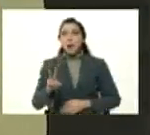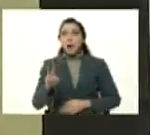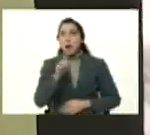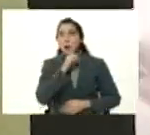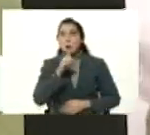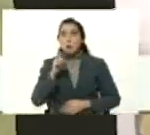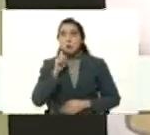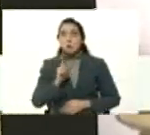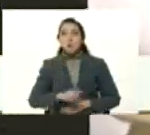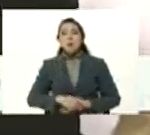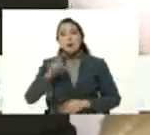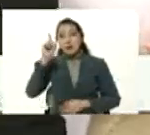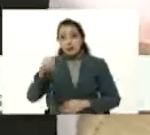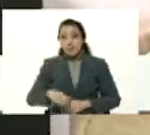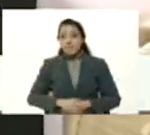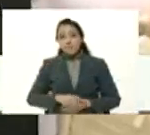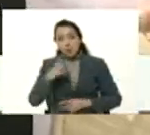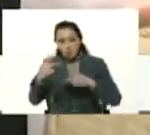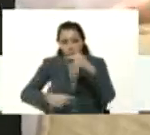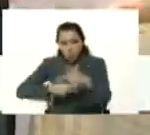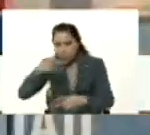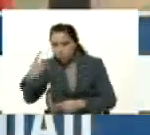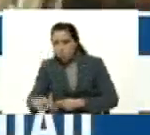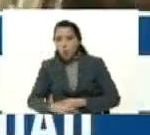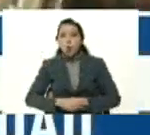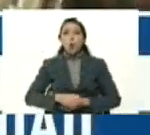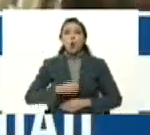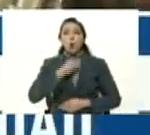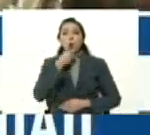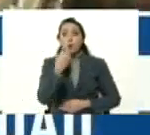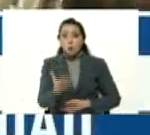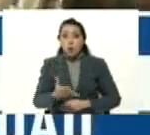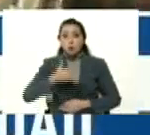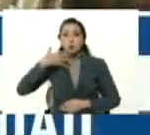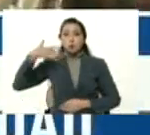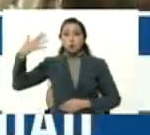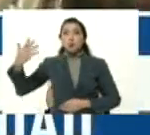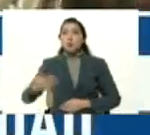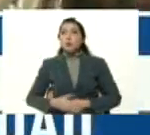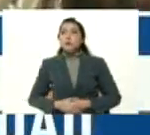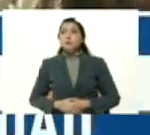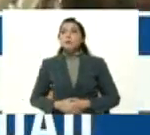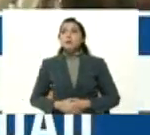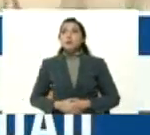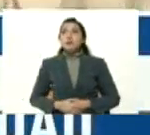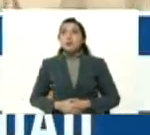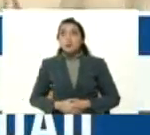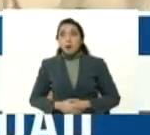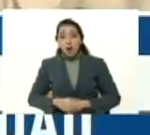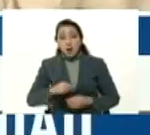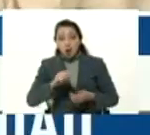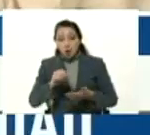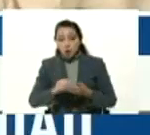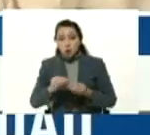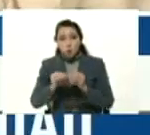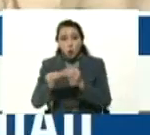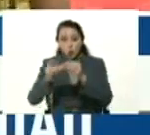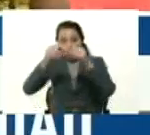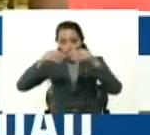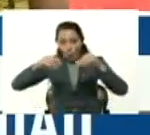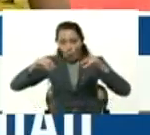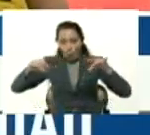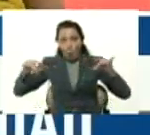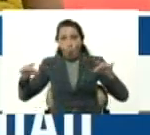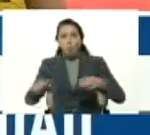de producción. Café gourmet, tostado y molido. Como diría la